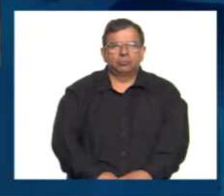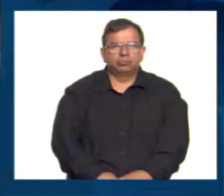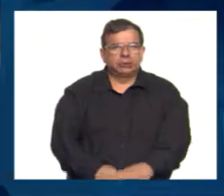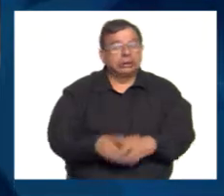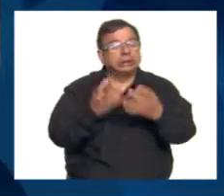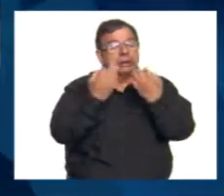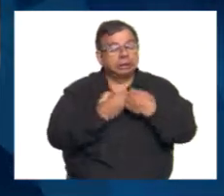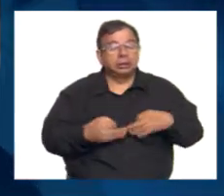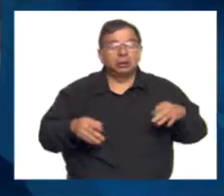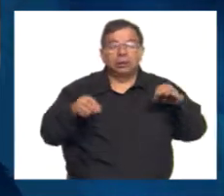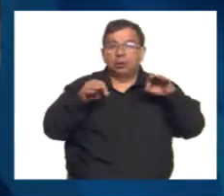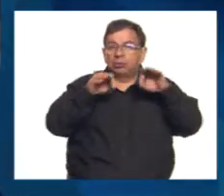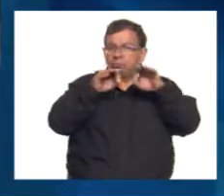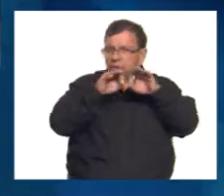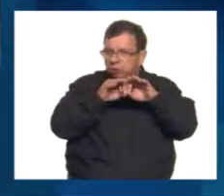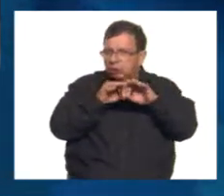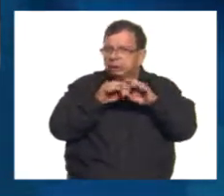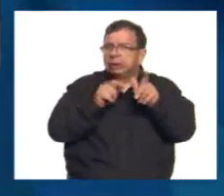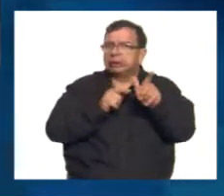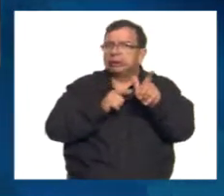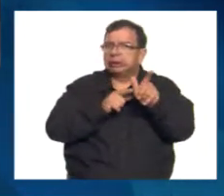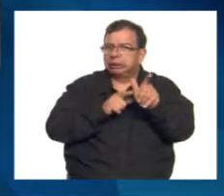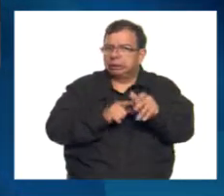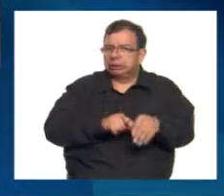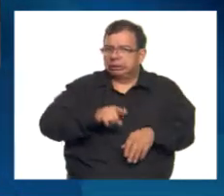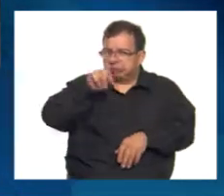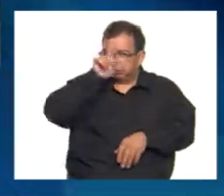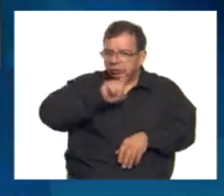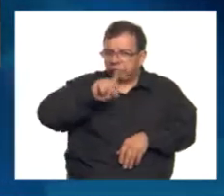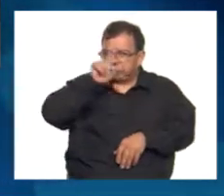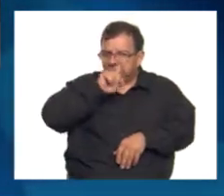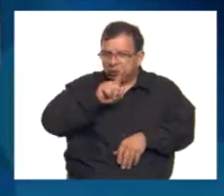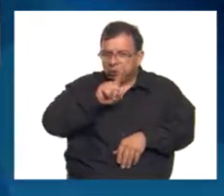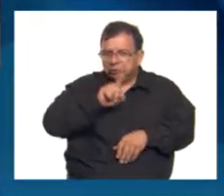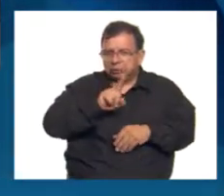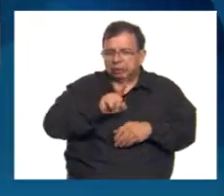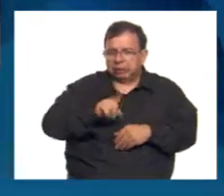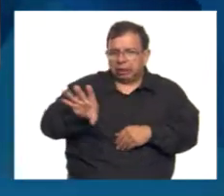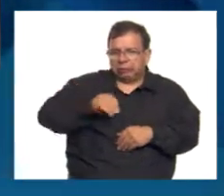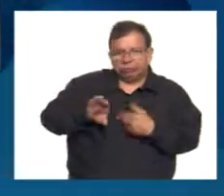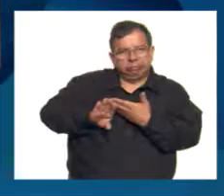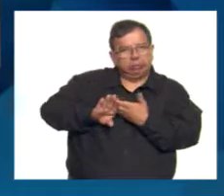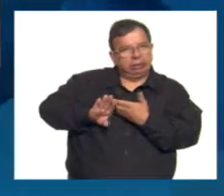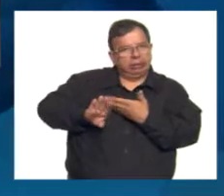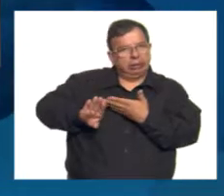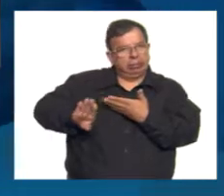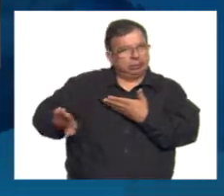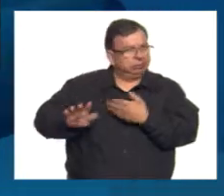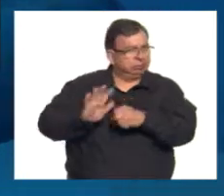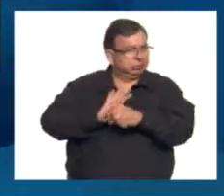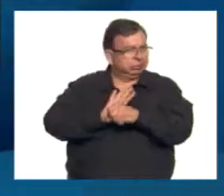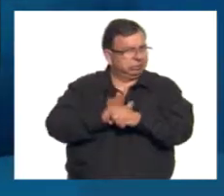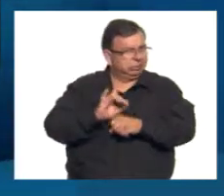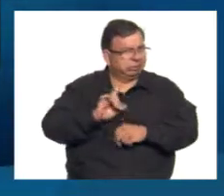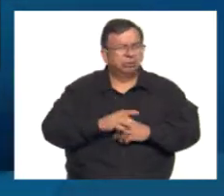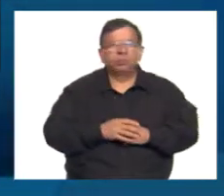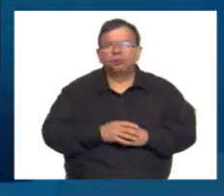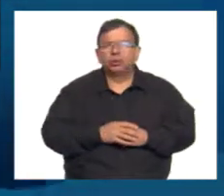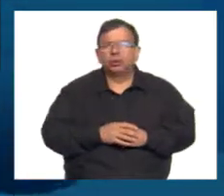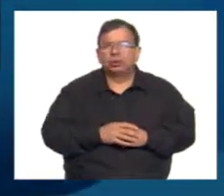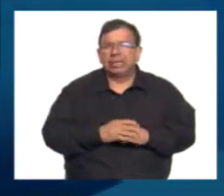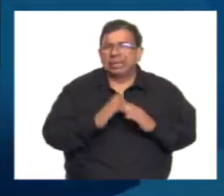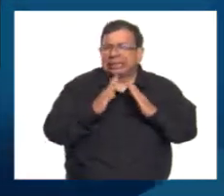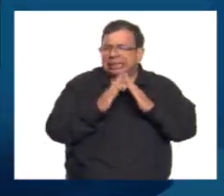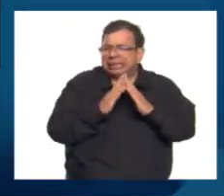Es muy importante continuar con las recomendaciones para evitar contagios de COVID. Trata de